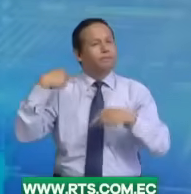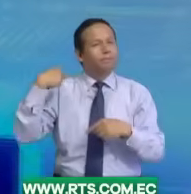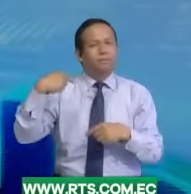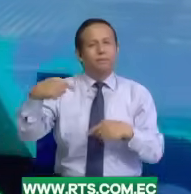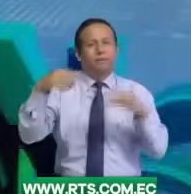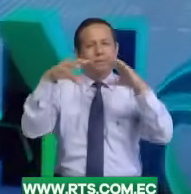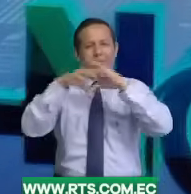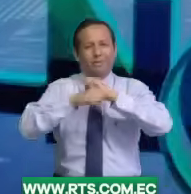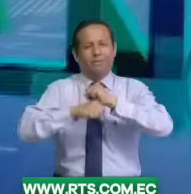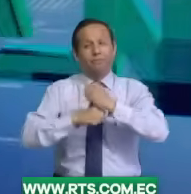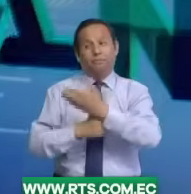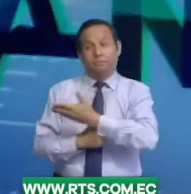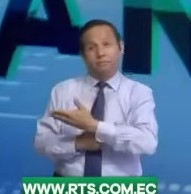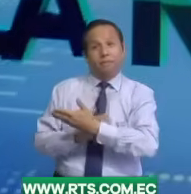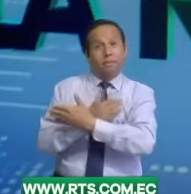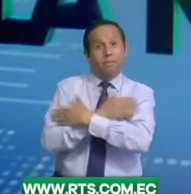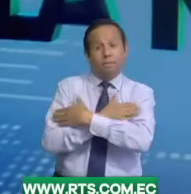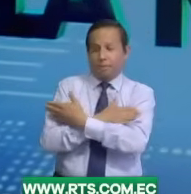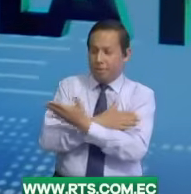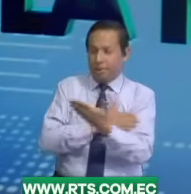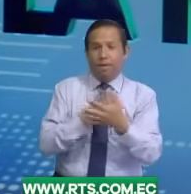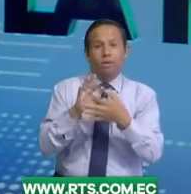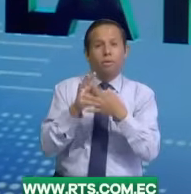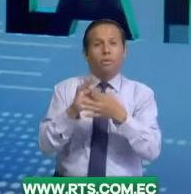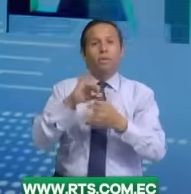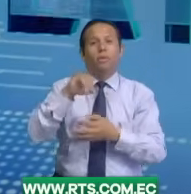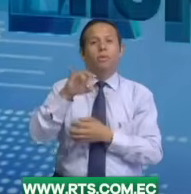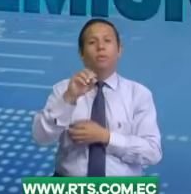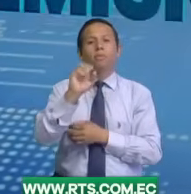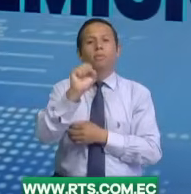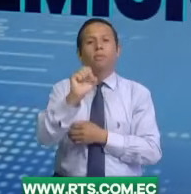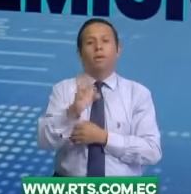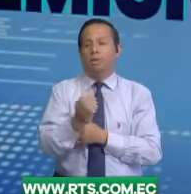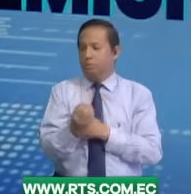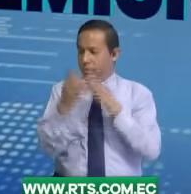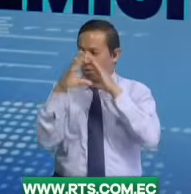noche. Le damos la bienvenida a José Alberto Molestina. José, qué gusto saludarte. Bienvenido.